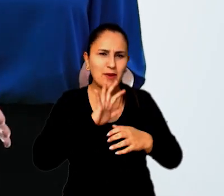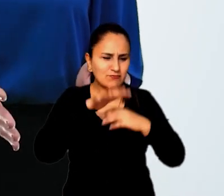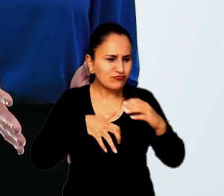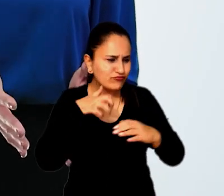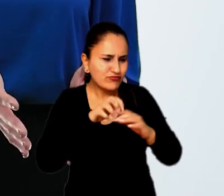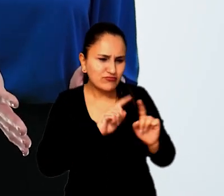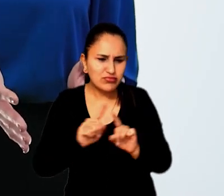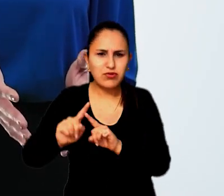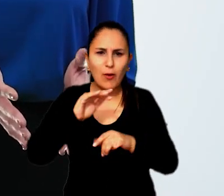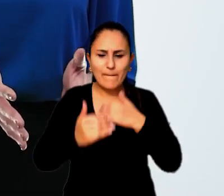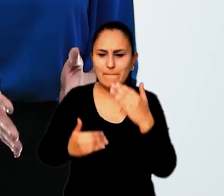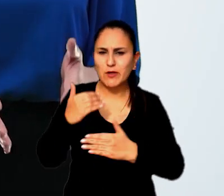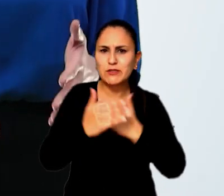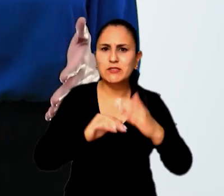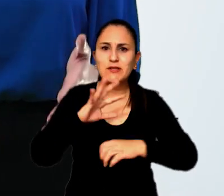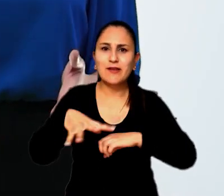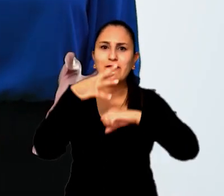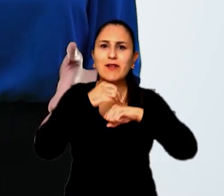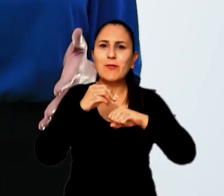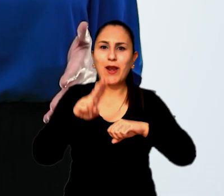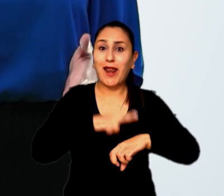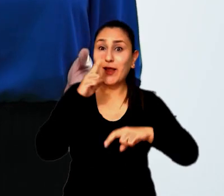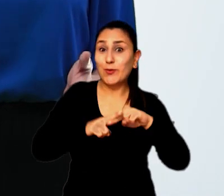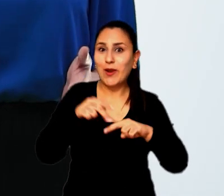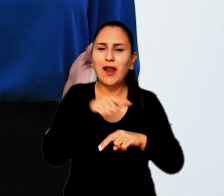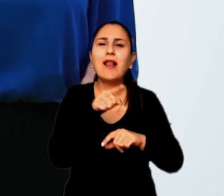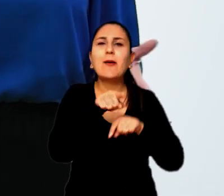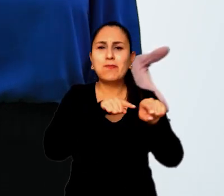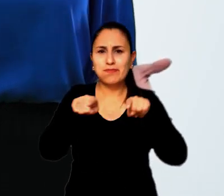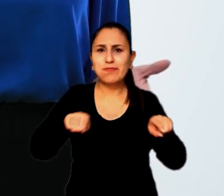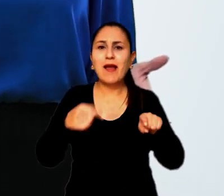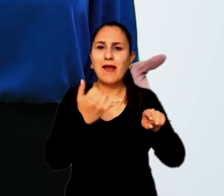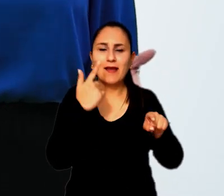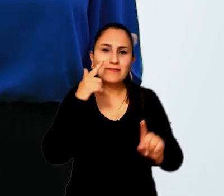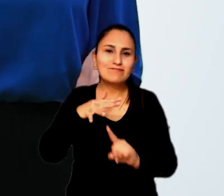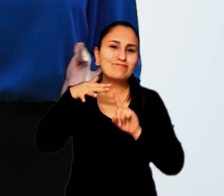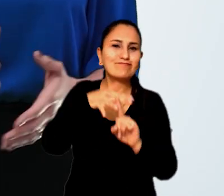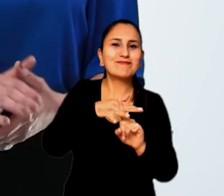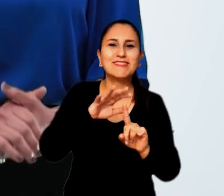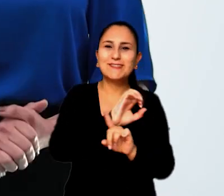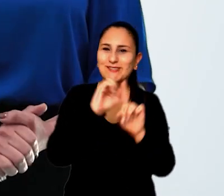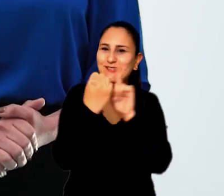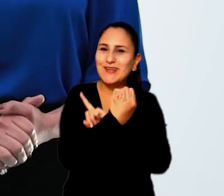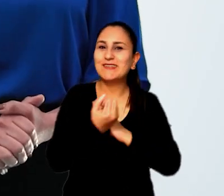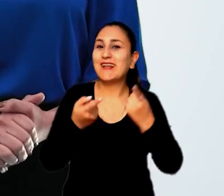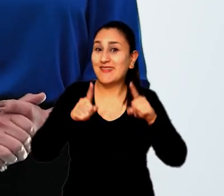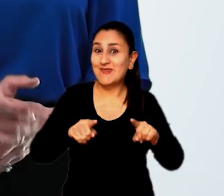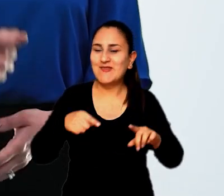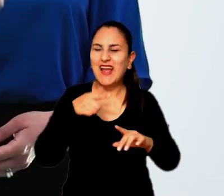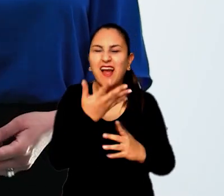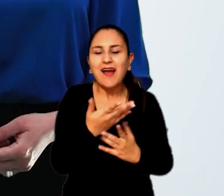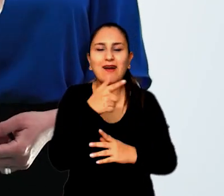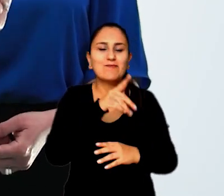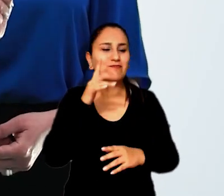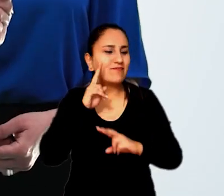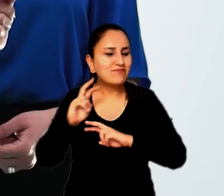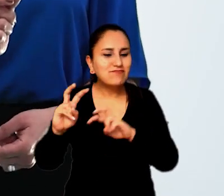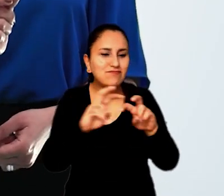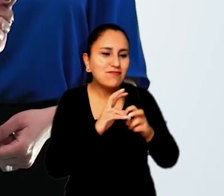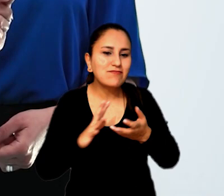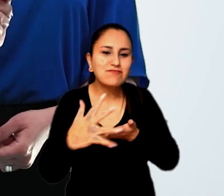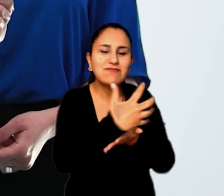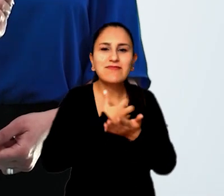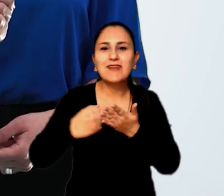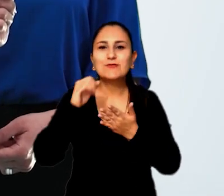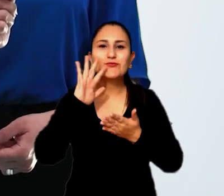incluyendo aquellos que tienen incidencia social a partir de la información científica disponible objetivo de la